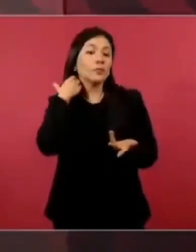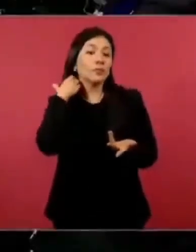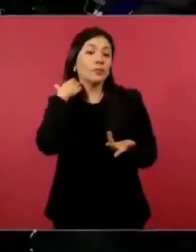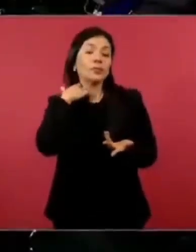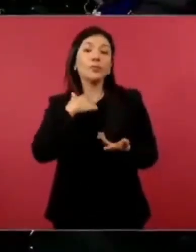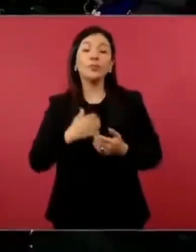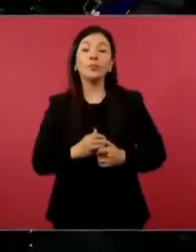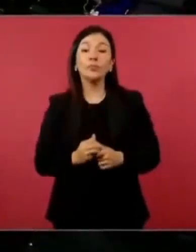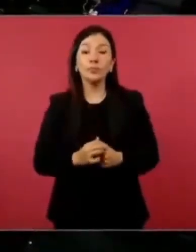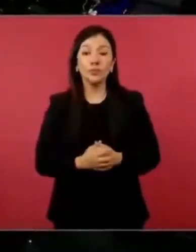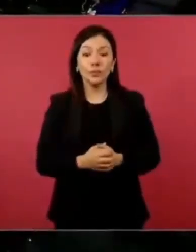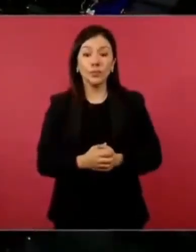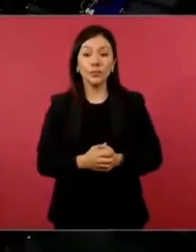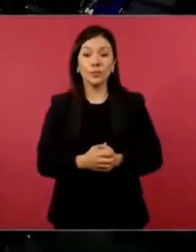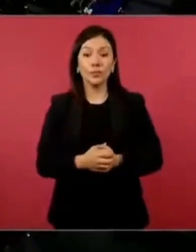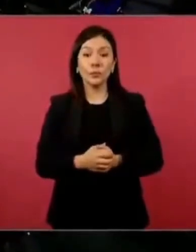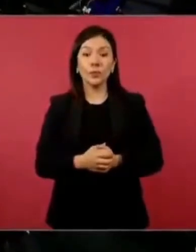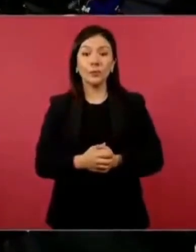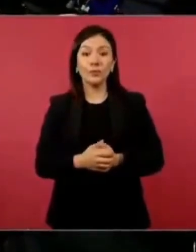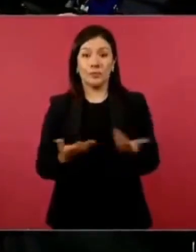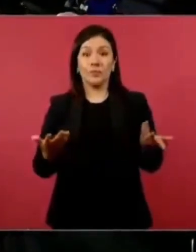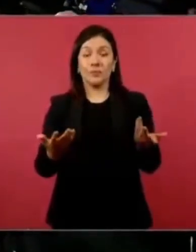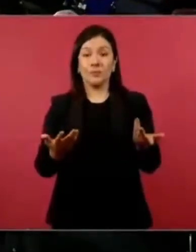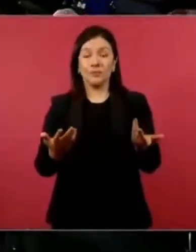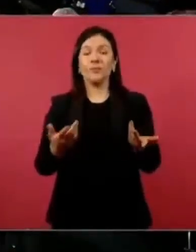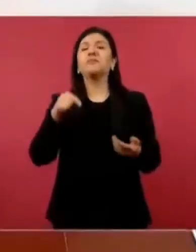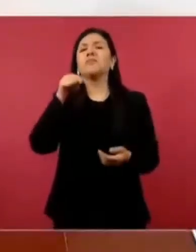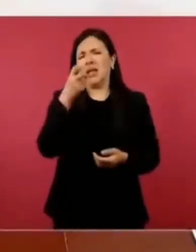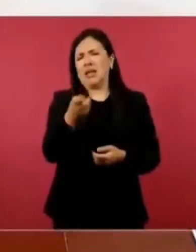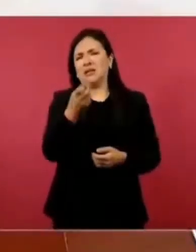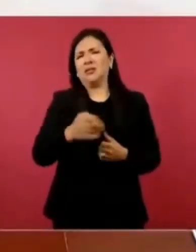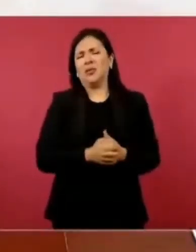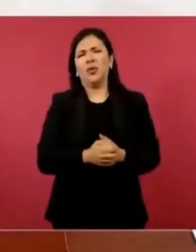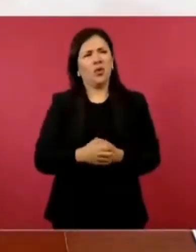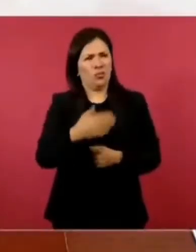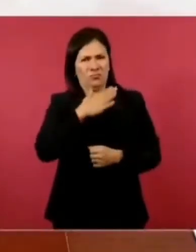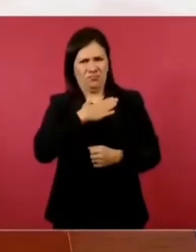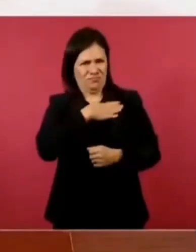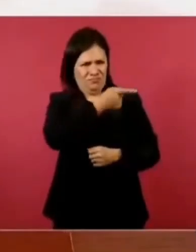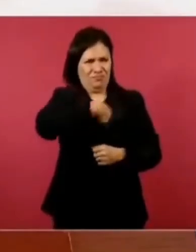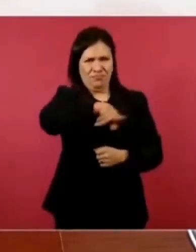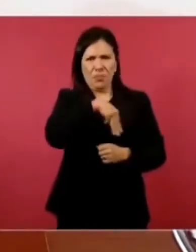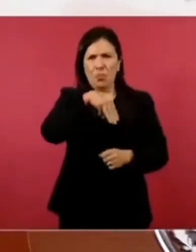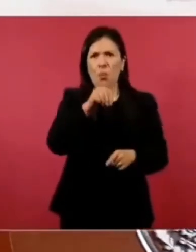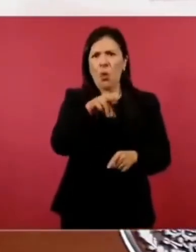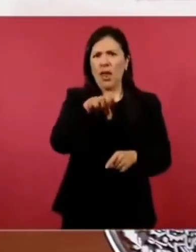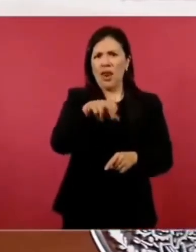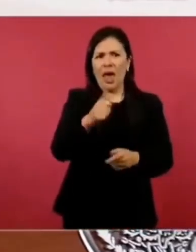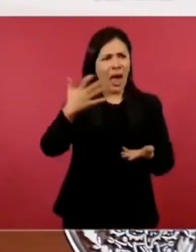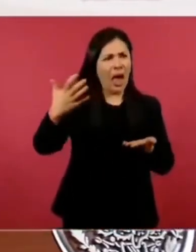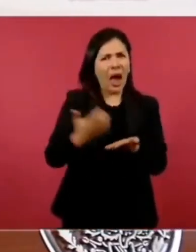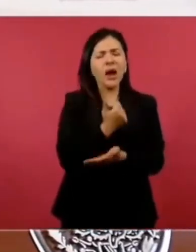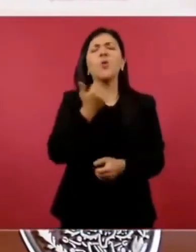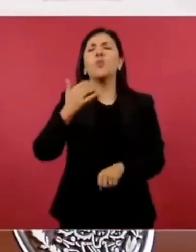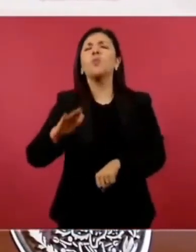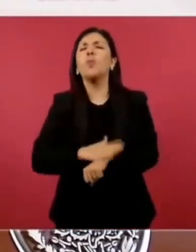¿por qué ganamos? Porque todos esos ahorros,